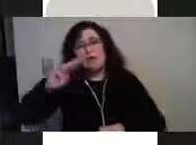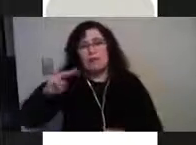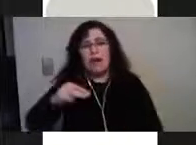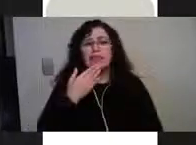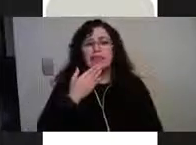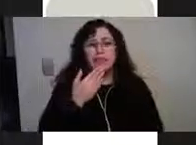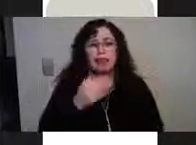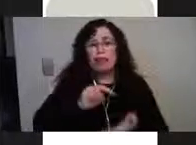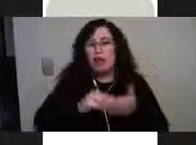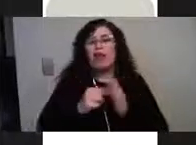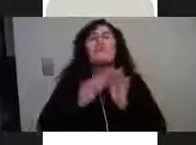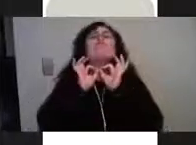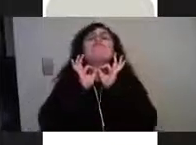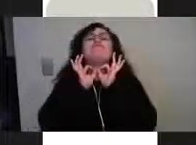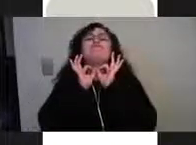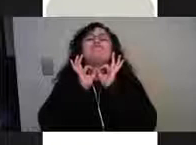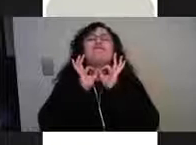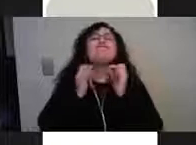función tiroidea, ¿ya?